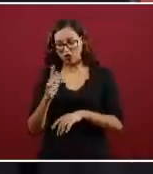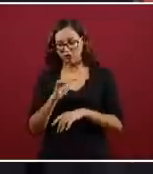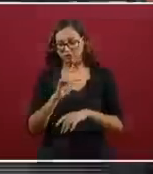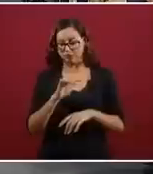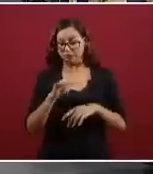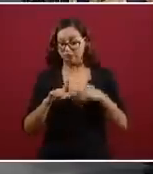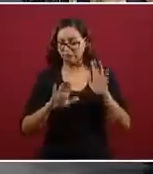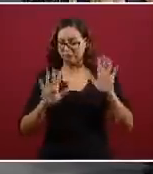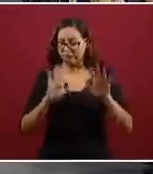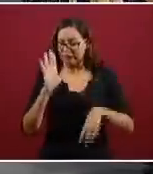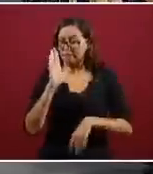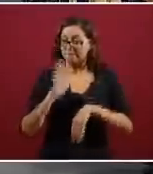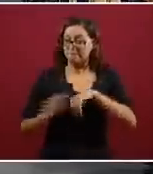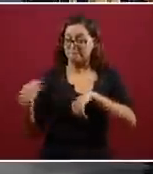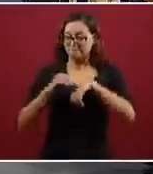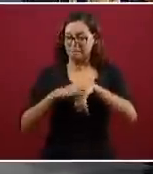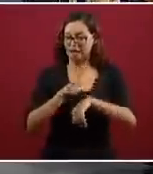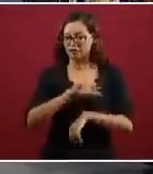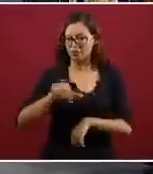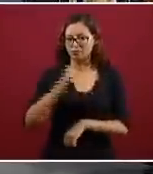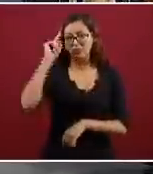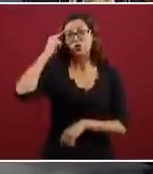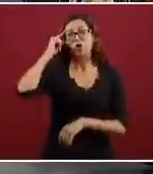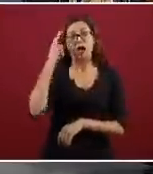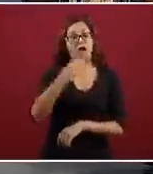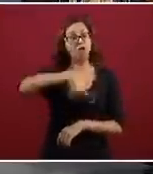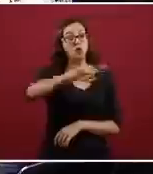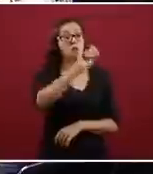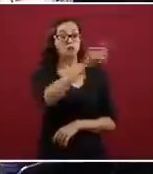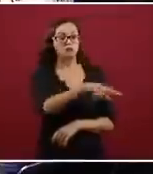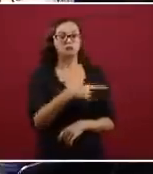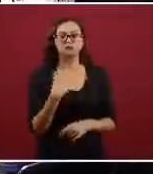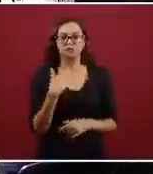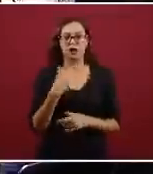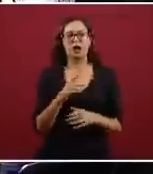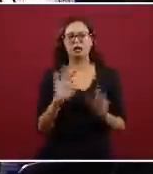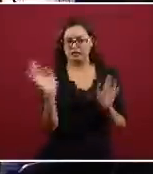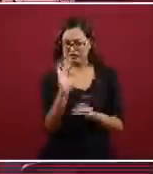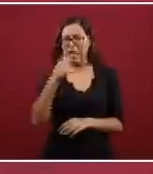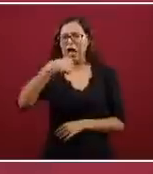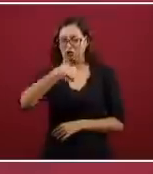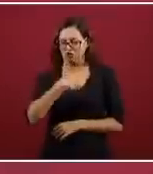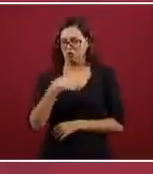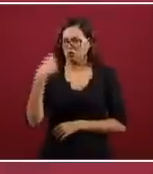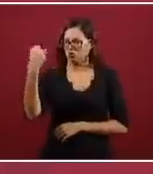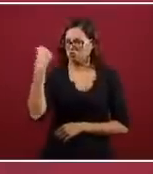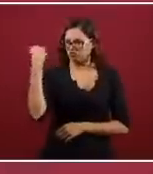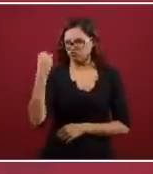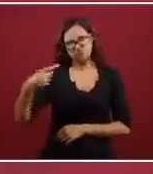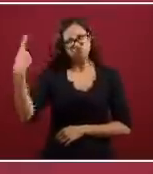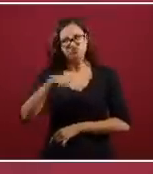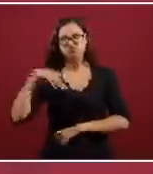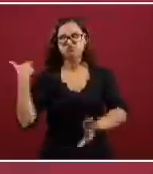después, pero esos mismos estarían diciendo, ah, ejército represor,